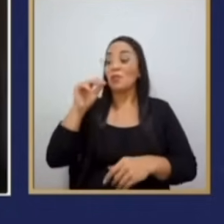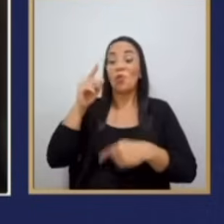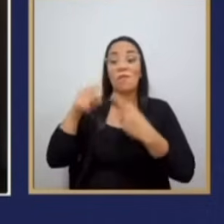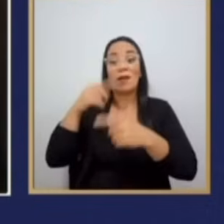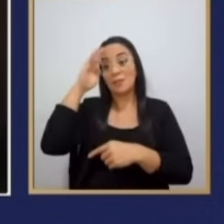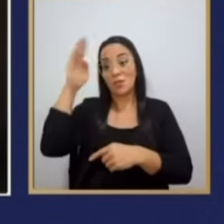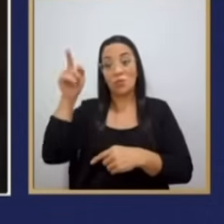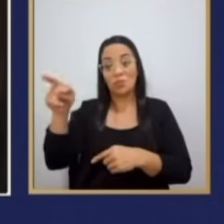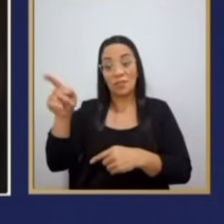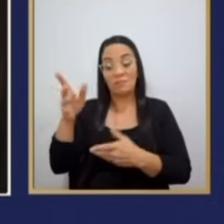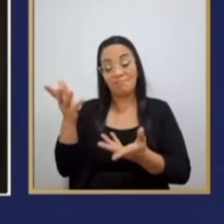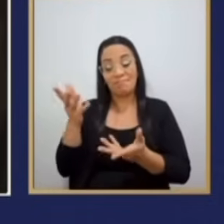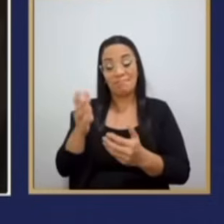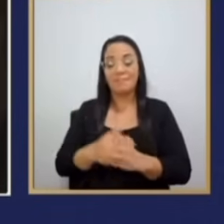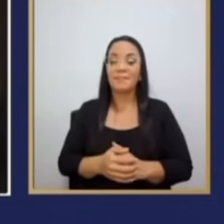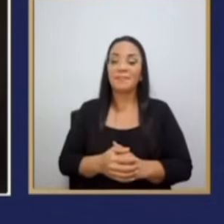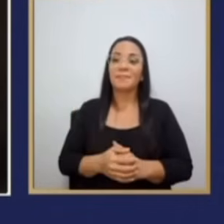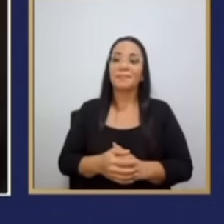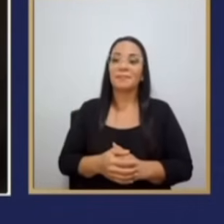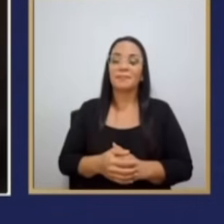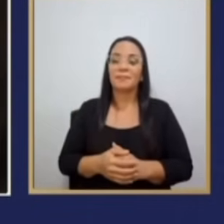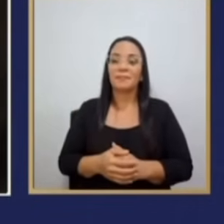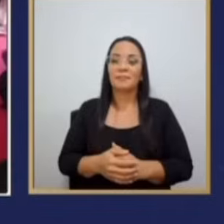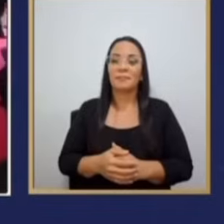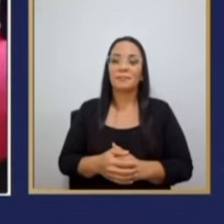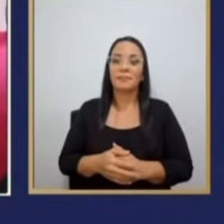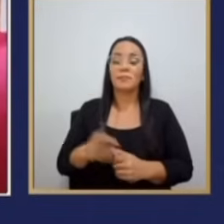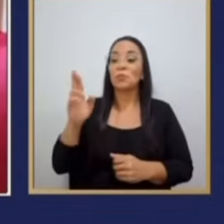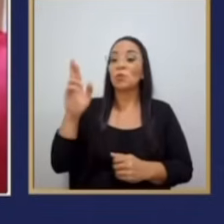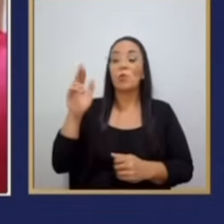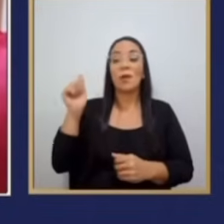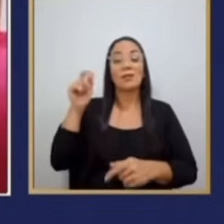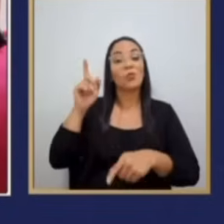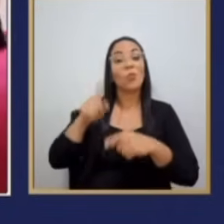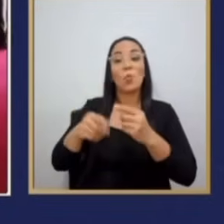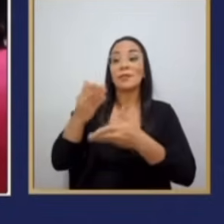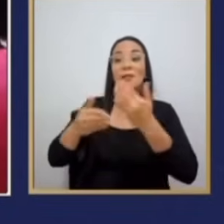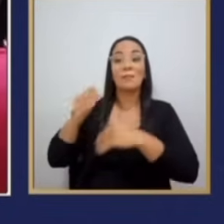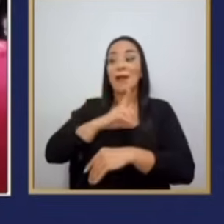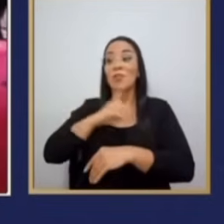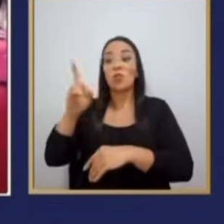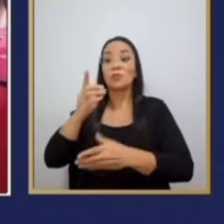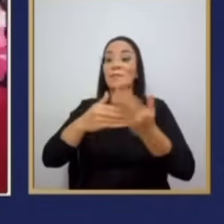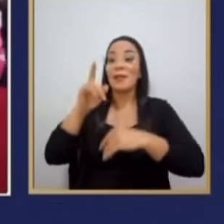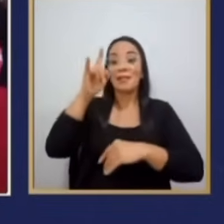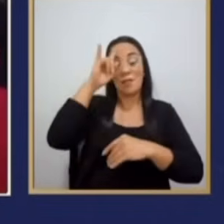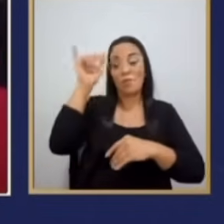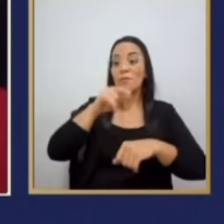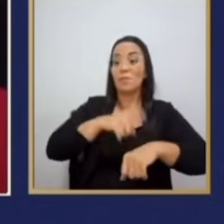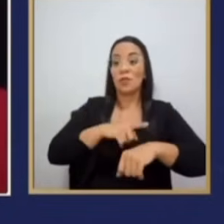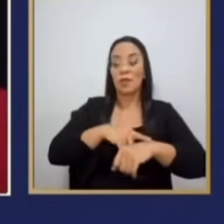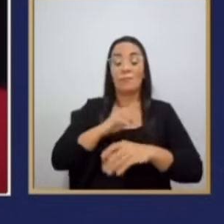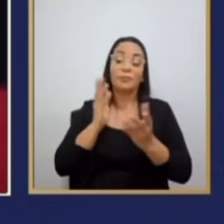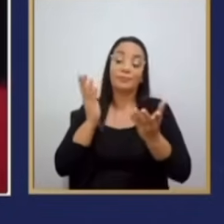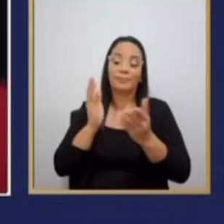usted. Don Rodrigo, no se puede servir al Dios y al diablo al mismo tiempo. A los señores de la Corte,